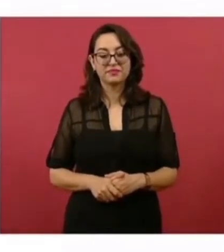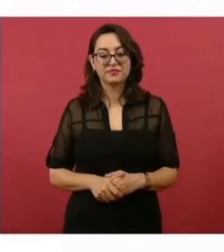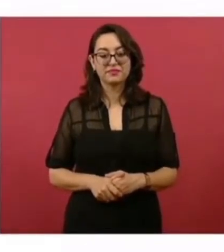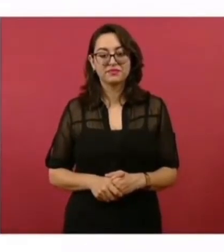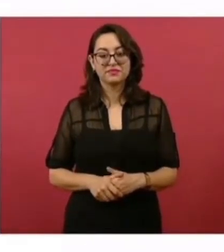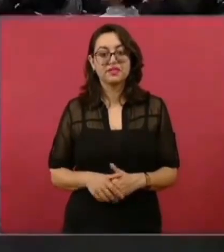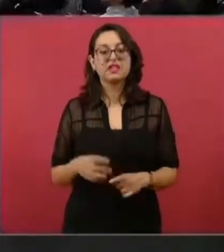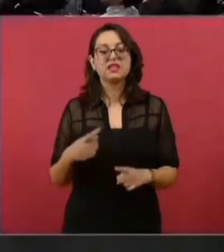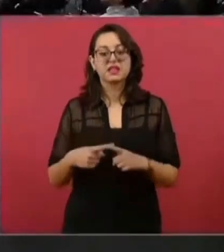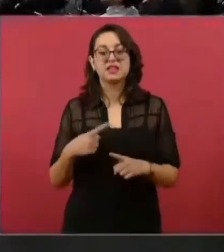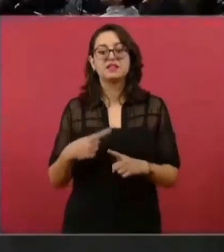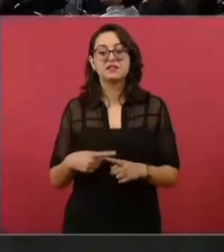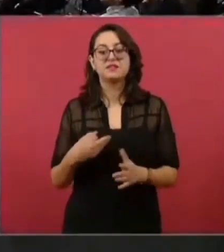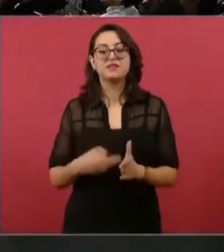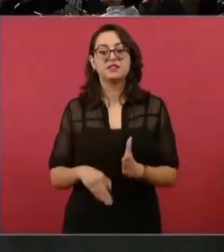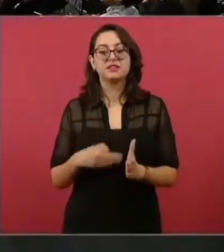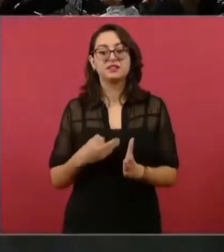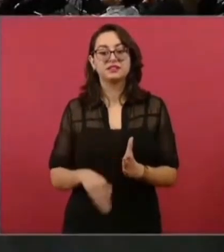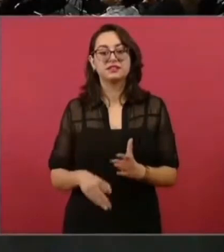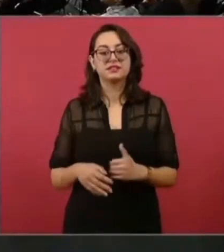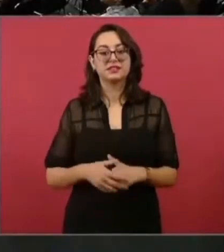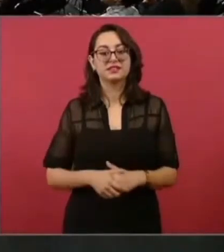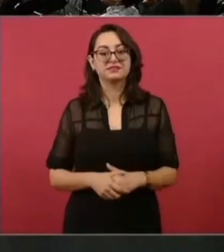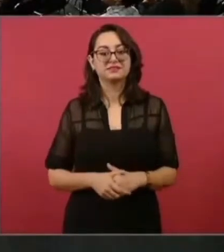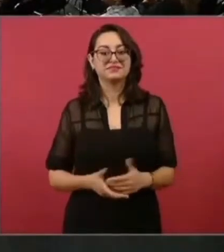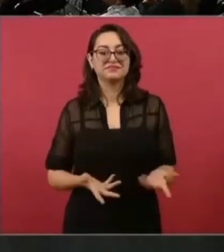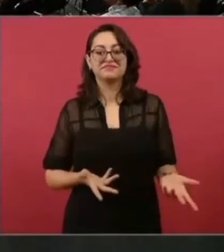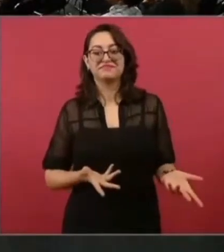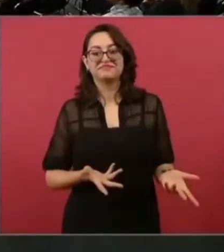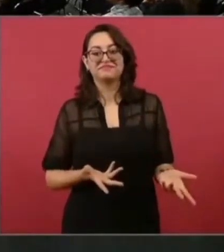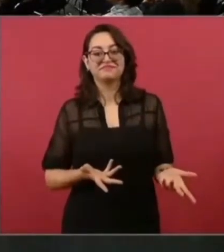Uno más uno, la prensa. Ya déjale.